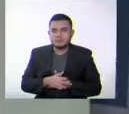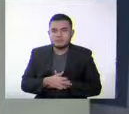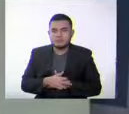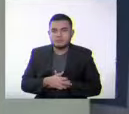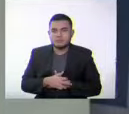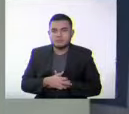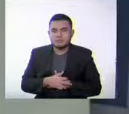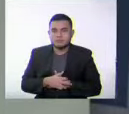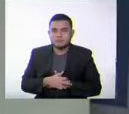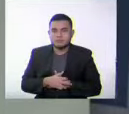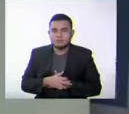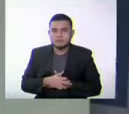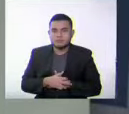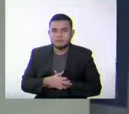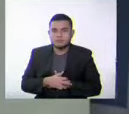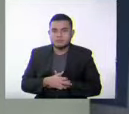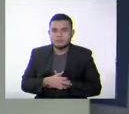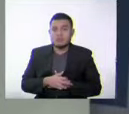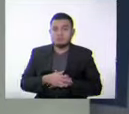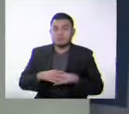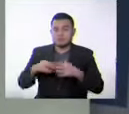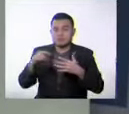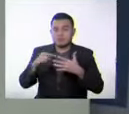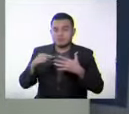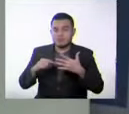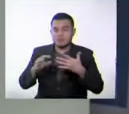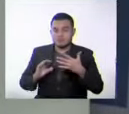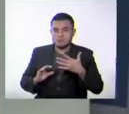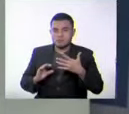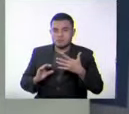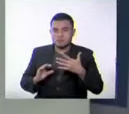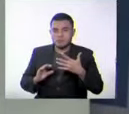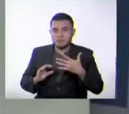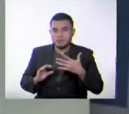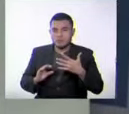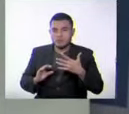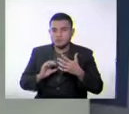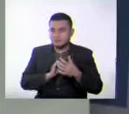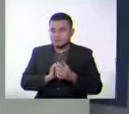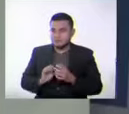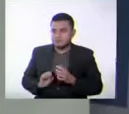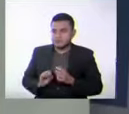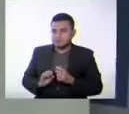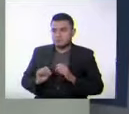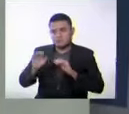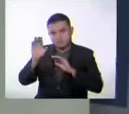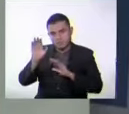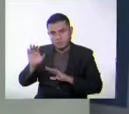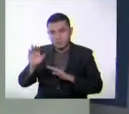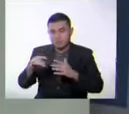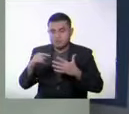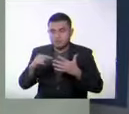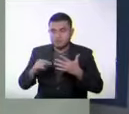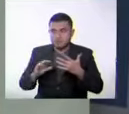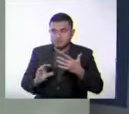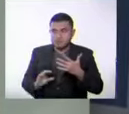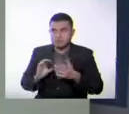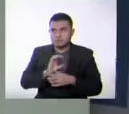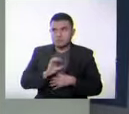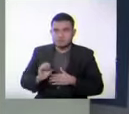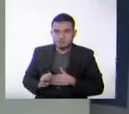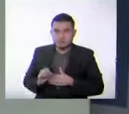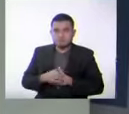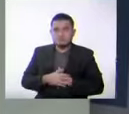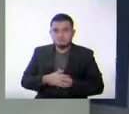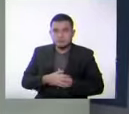Se viene acercando de la Constitución. Esa es la Constitución de El Salvador. Seguramente tendría que ser respeto a la Constitución. Respeto a la Constitución. ¿A las leyes?